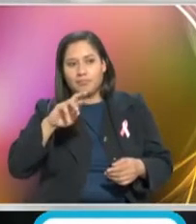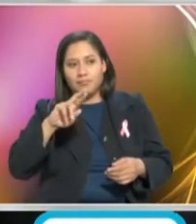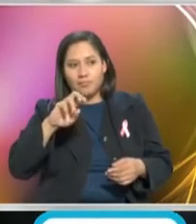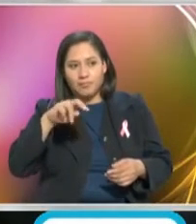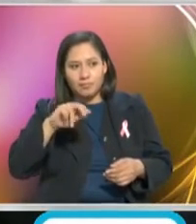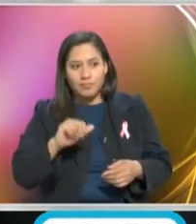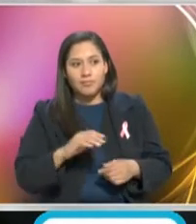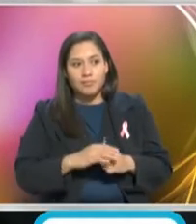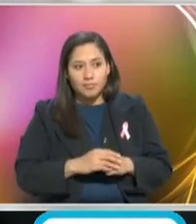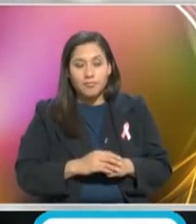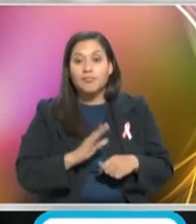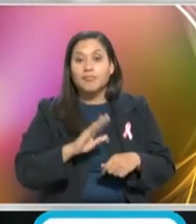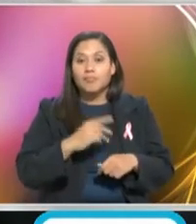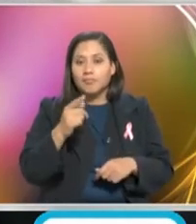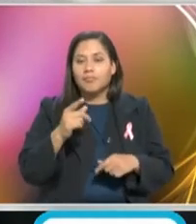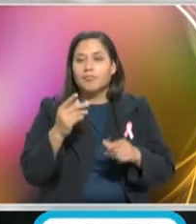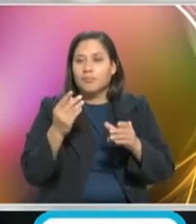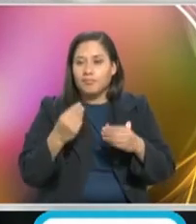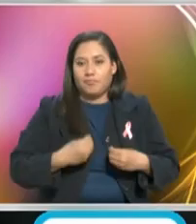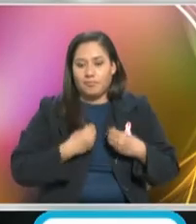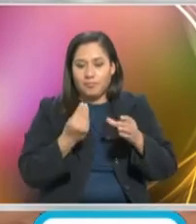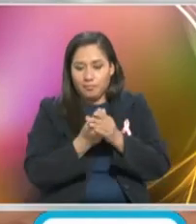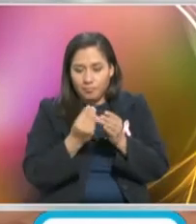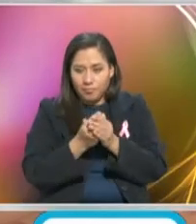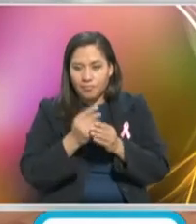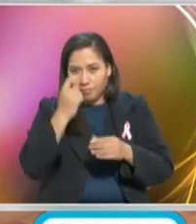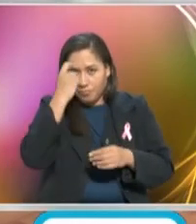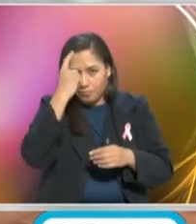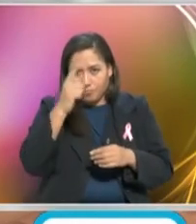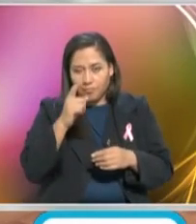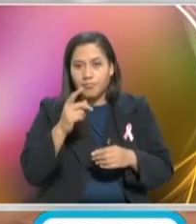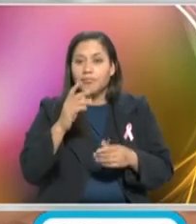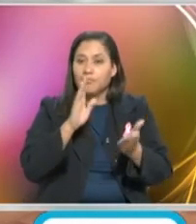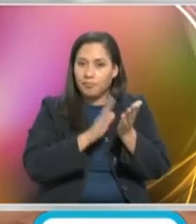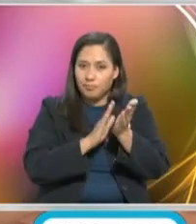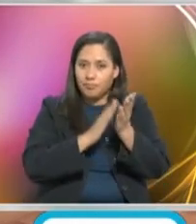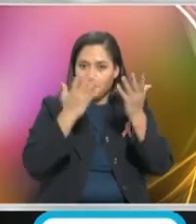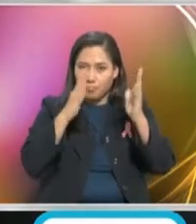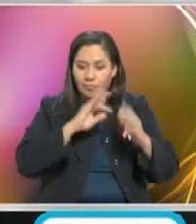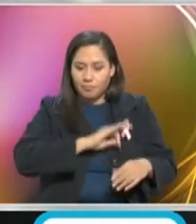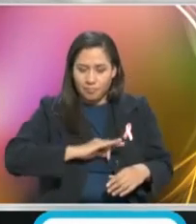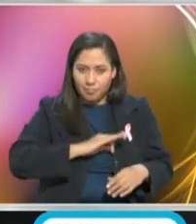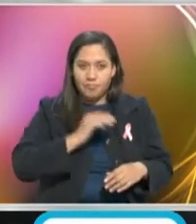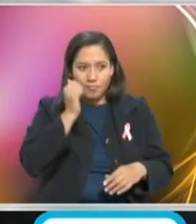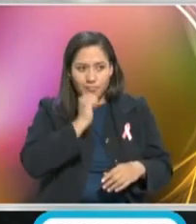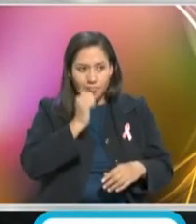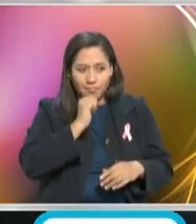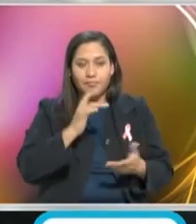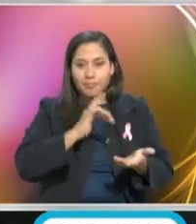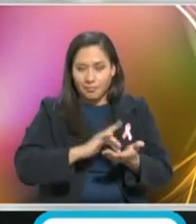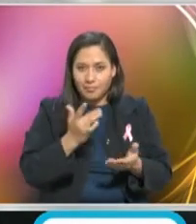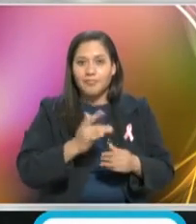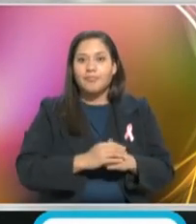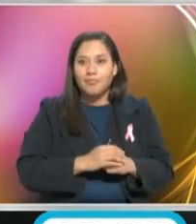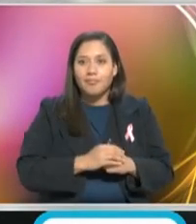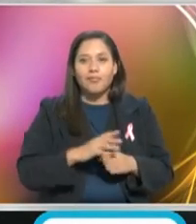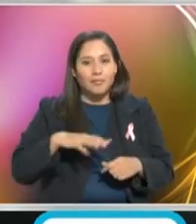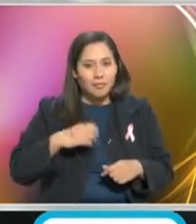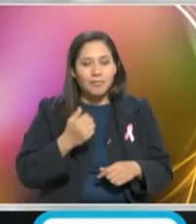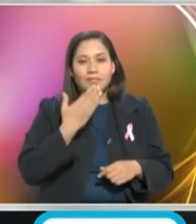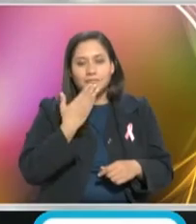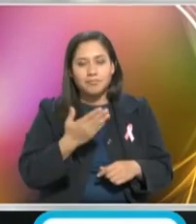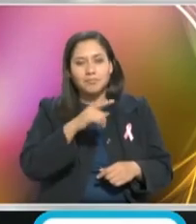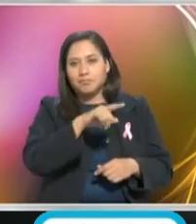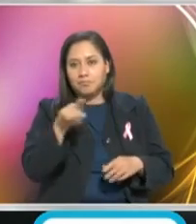un ustedes. poquito lo más íntimo del gran inventor del cual todos conocemos. Y los felicito de todo corazón. Gracias. Muchas gracias. Es un gran esfuerzo